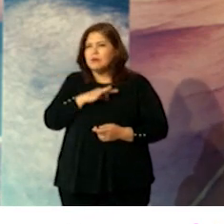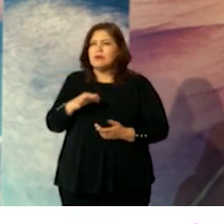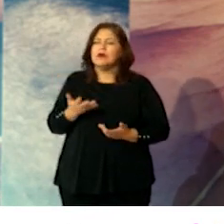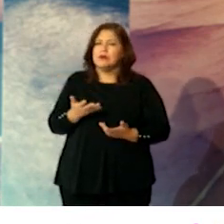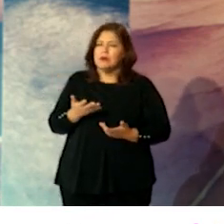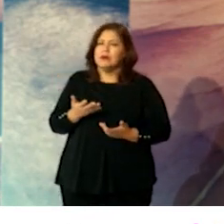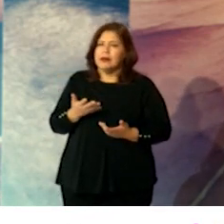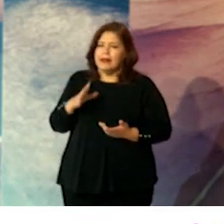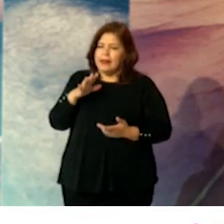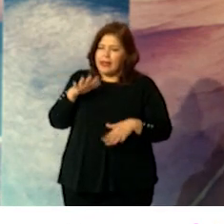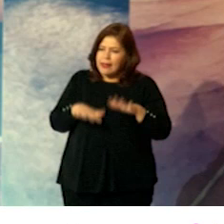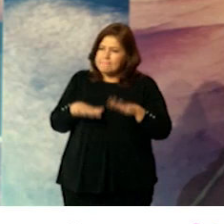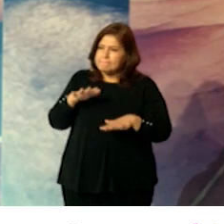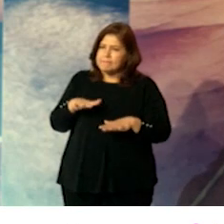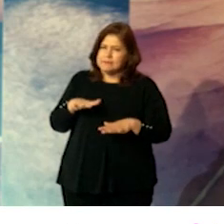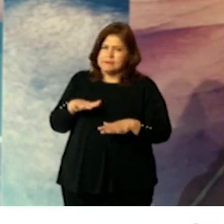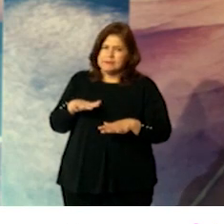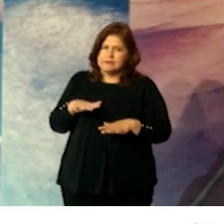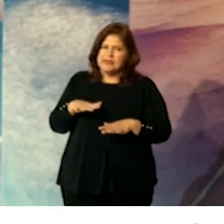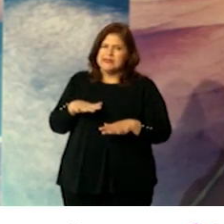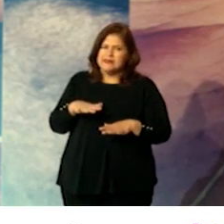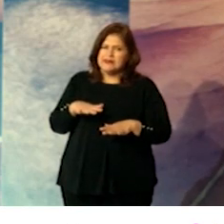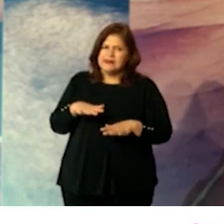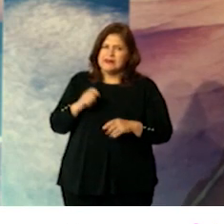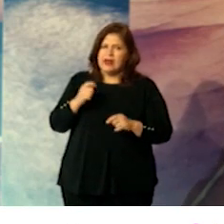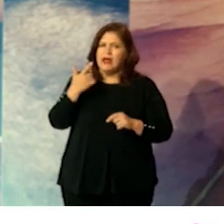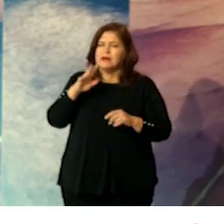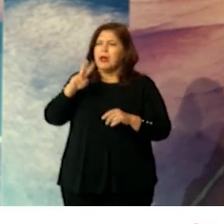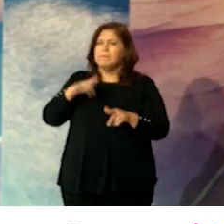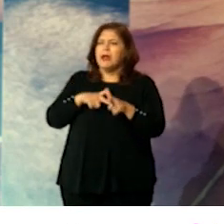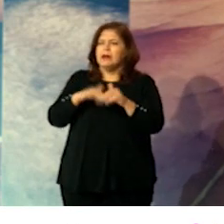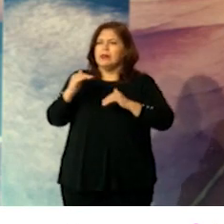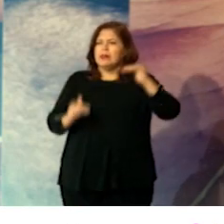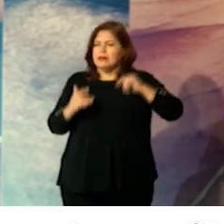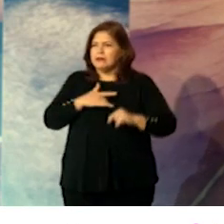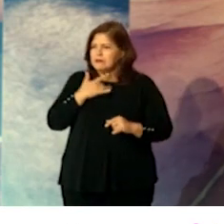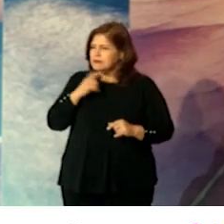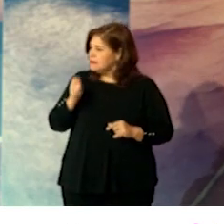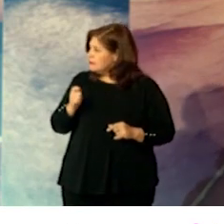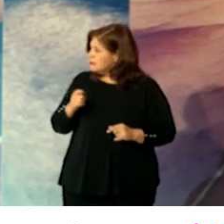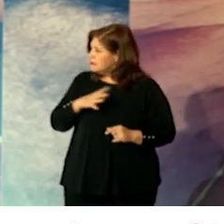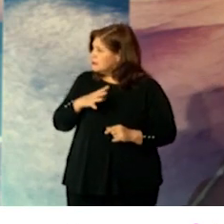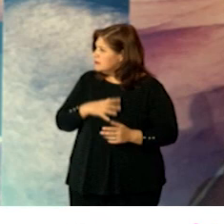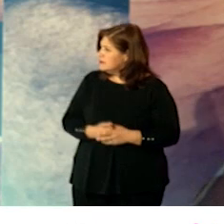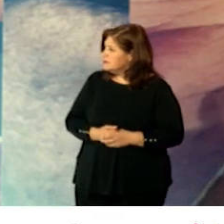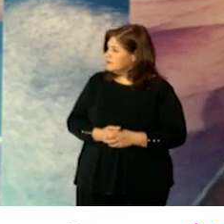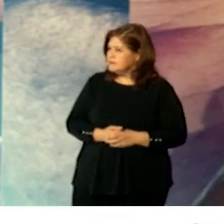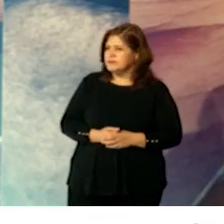esfuerzo por mantener las desigualdades que tenemos. Necesito que aquí me participen y porfa me levante la mano para ver, ¿no?, quién está